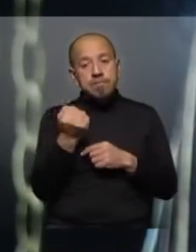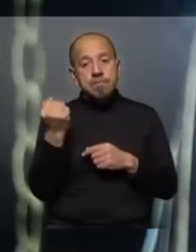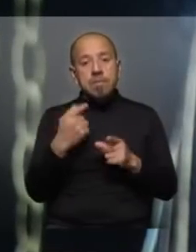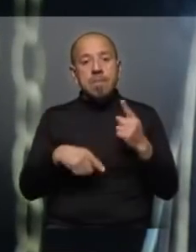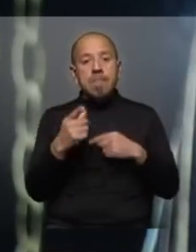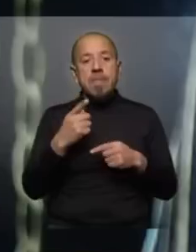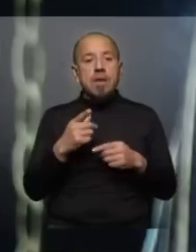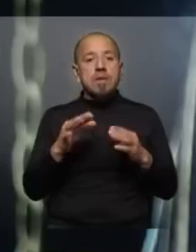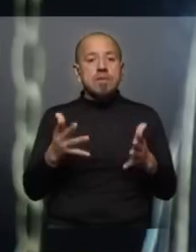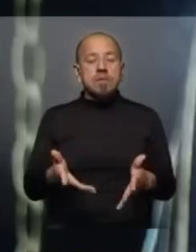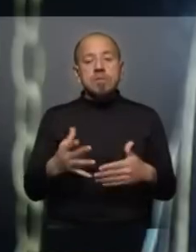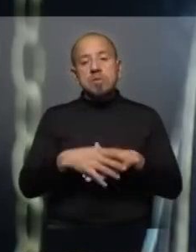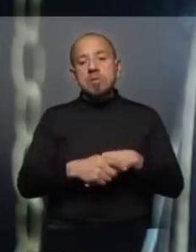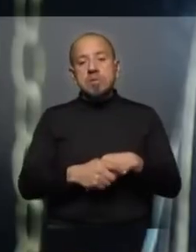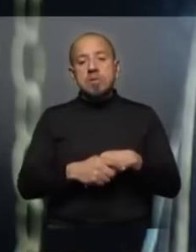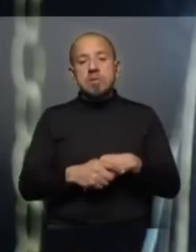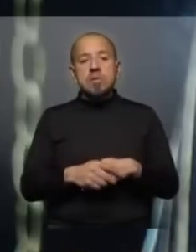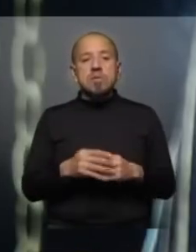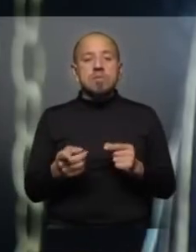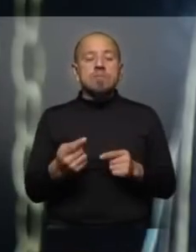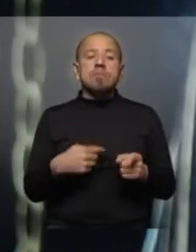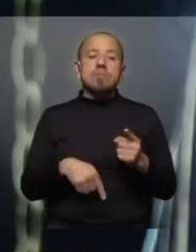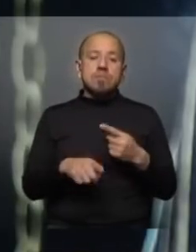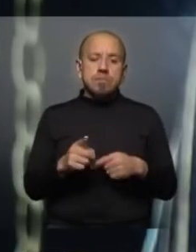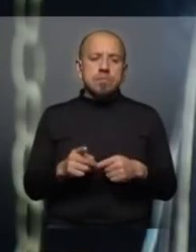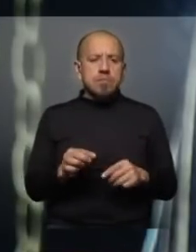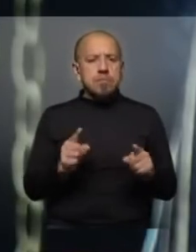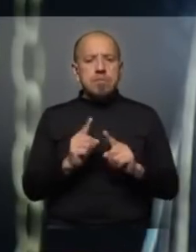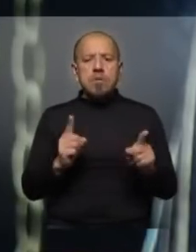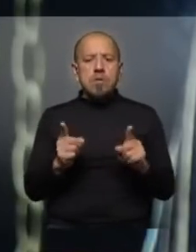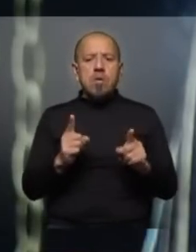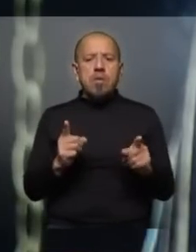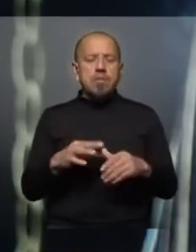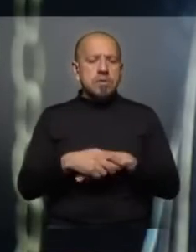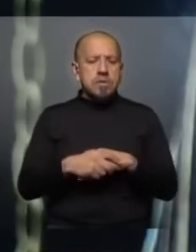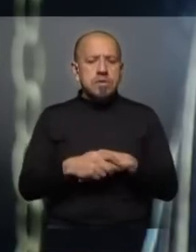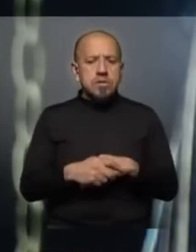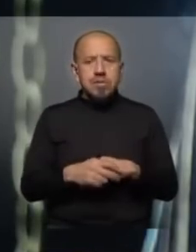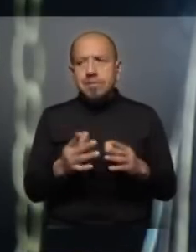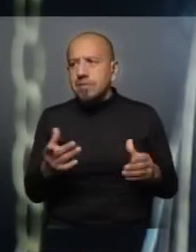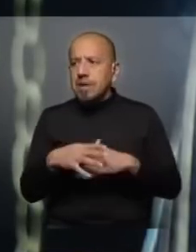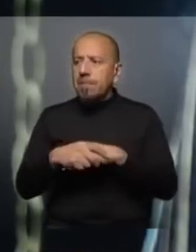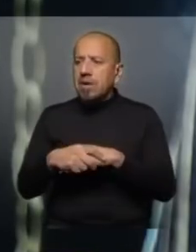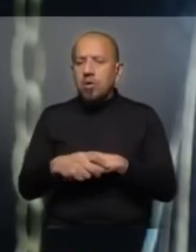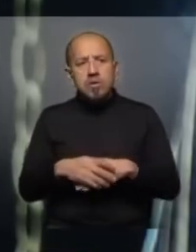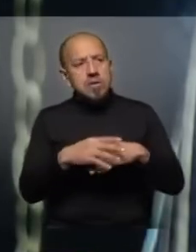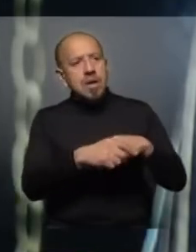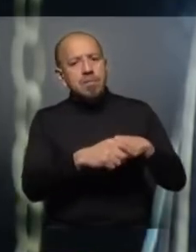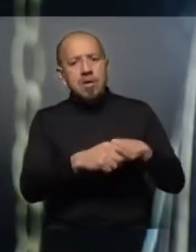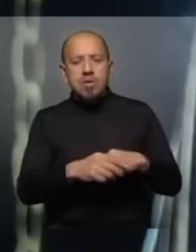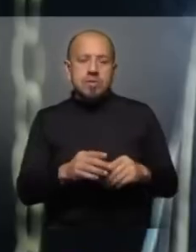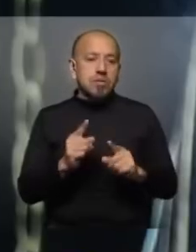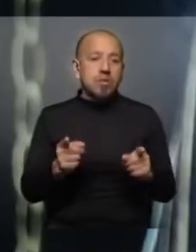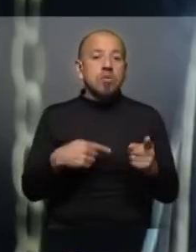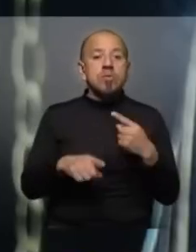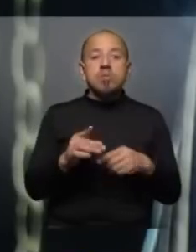resolverlo por amiguismo o por no entonces no estamos eligiendo a mi simpatía o no estamos eligiendo un amigo para comer un